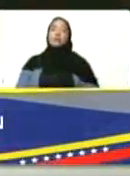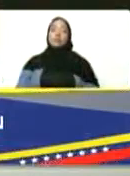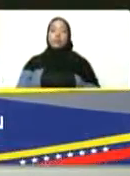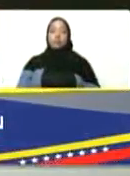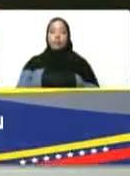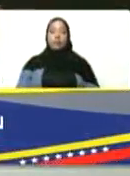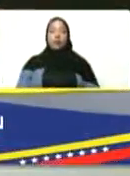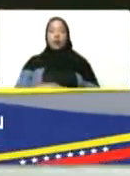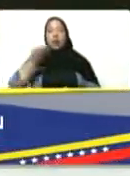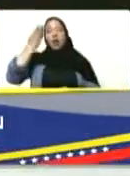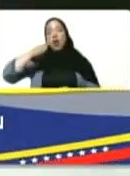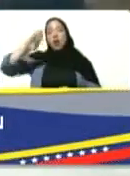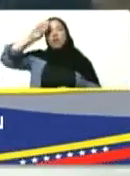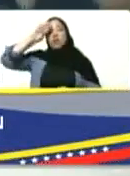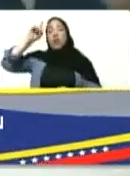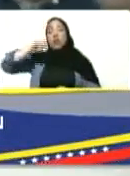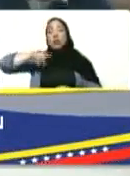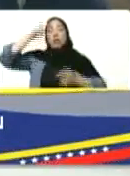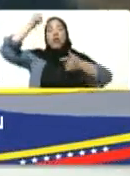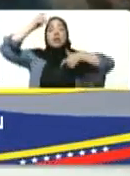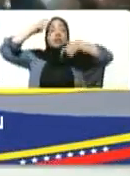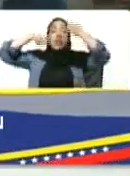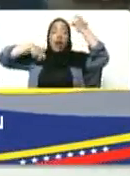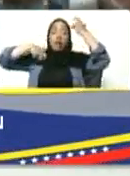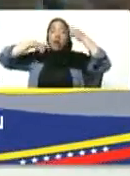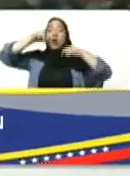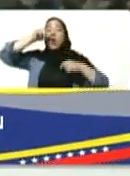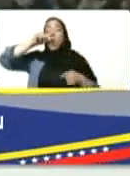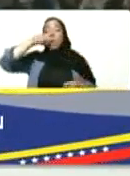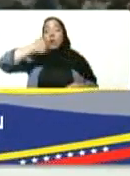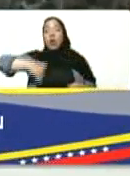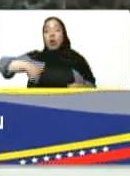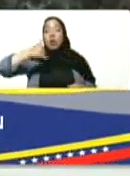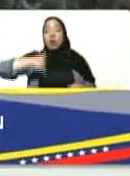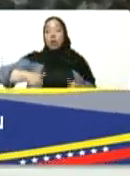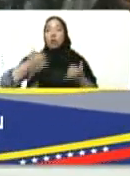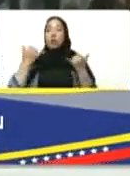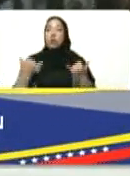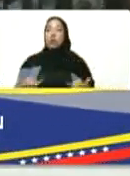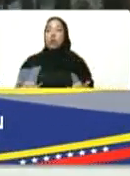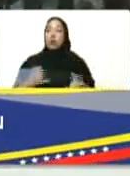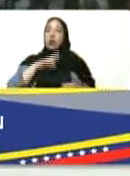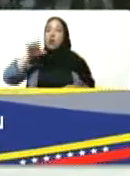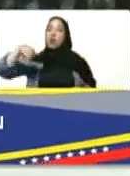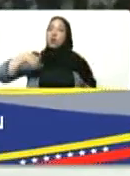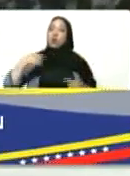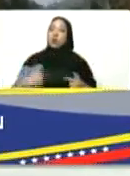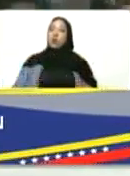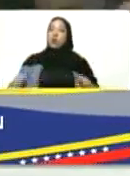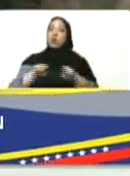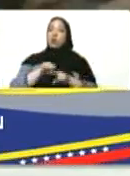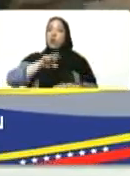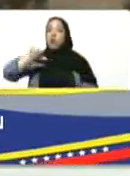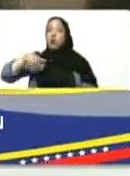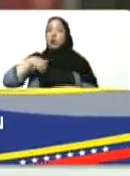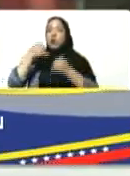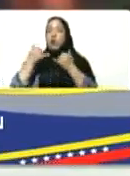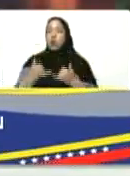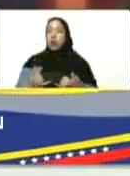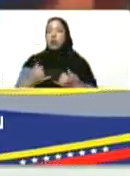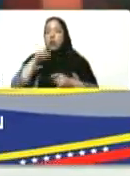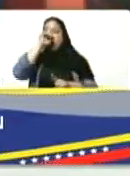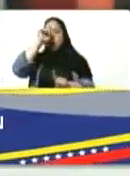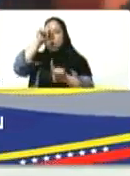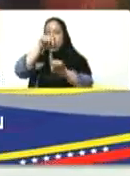de Fidel, de Chávez, de Néstor Kirchner. Bueno, ese es el camino nuestro. Ese es nuestro camino.